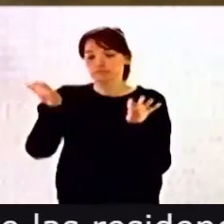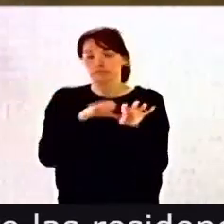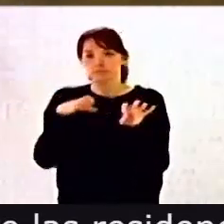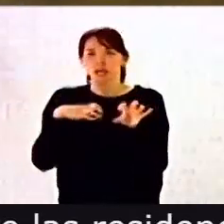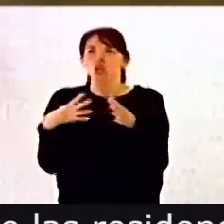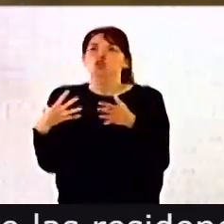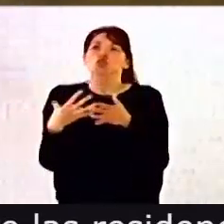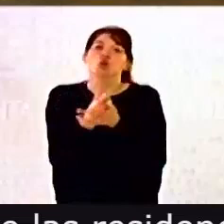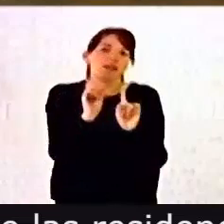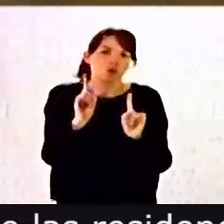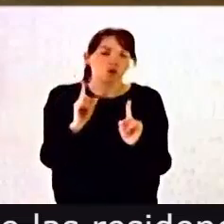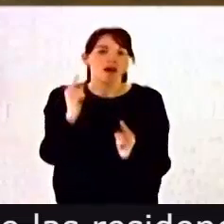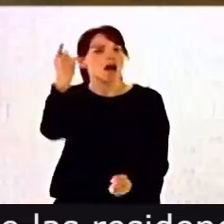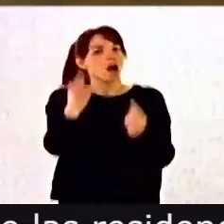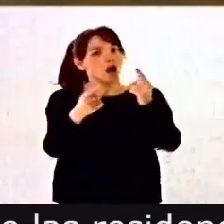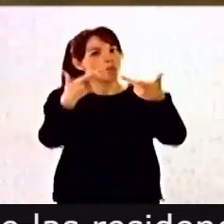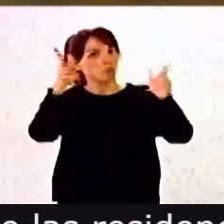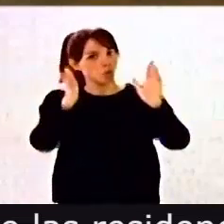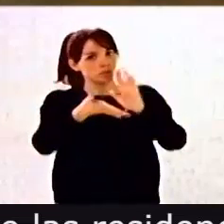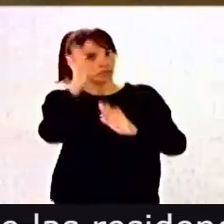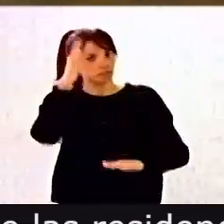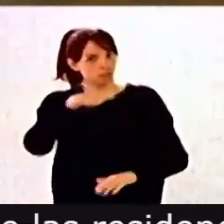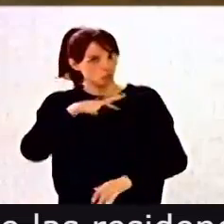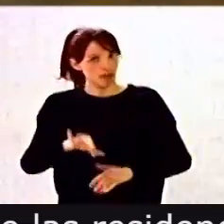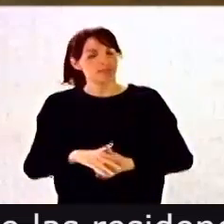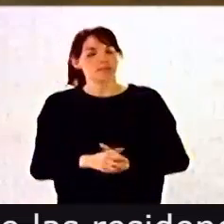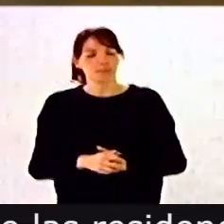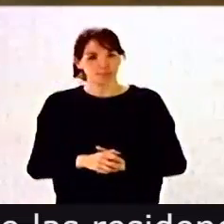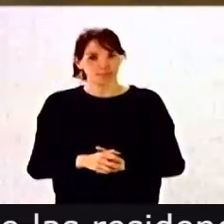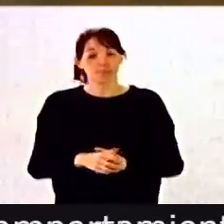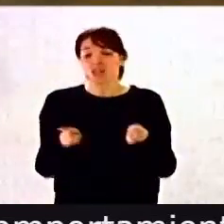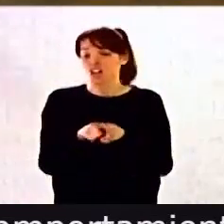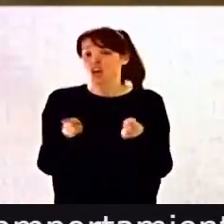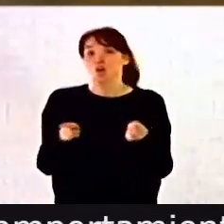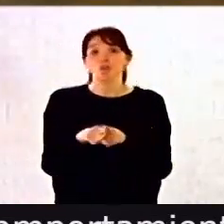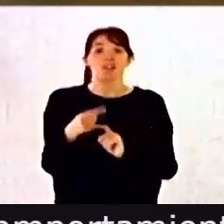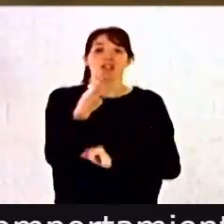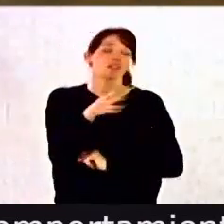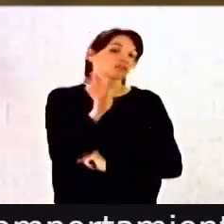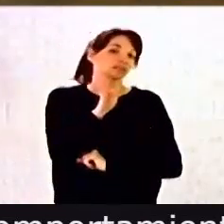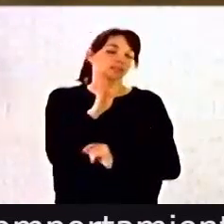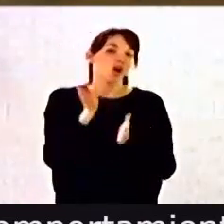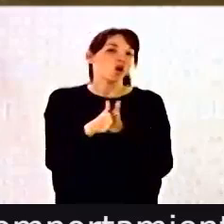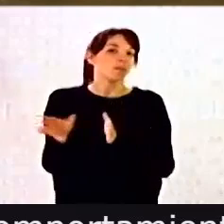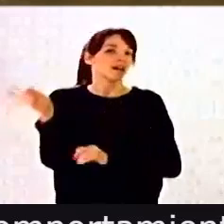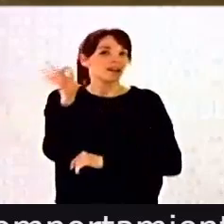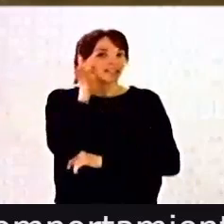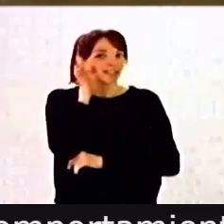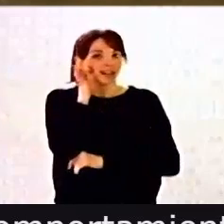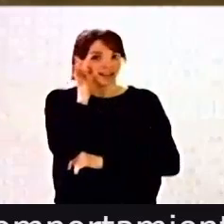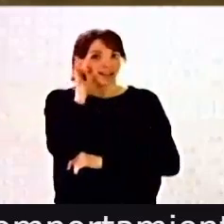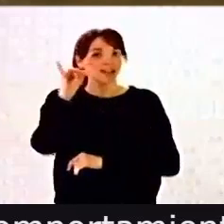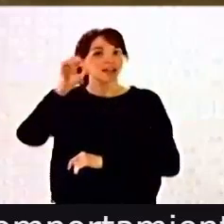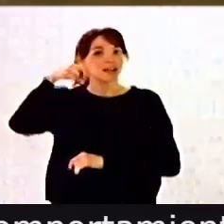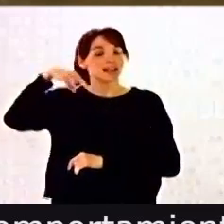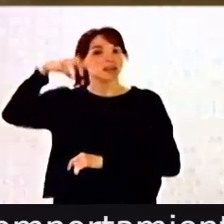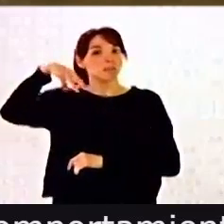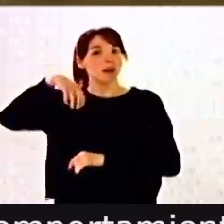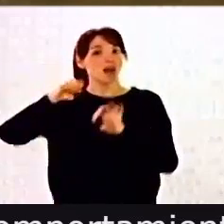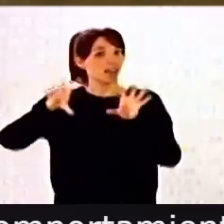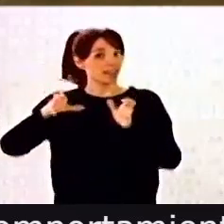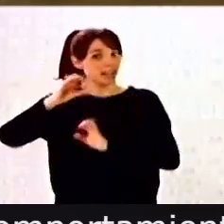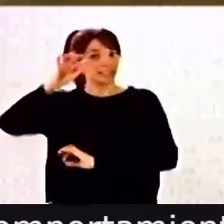todas, en algunas se permite la salida. Pasa igual que, como le comentaba a su compañera Isma Salguero de la cadena